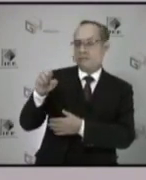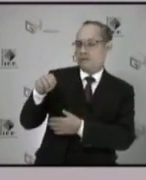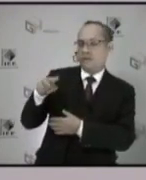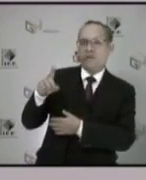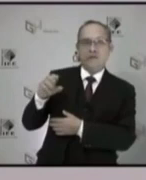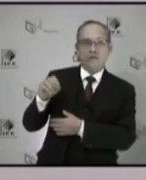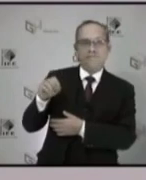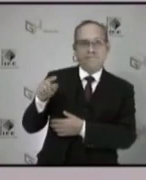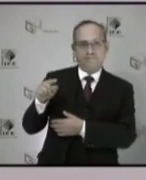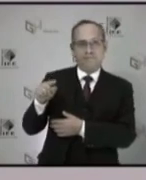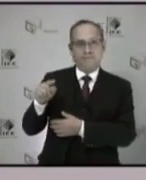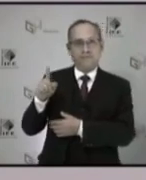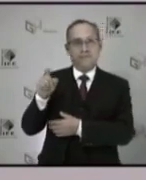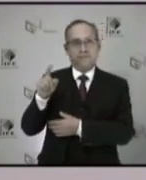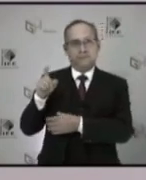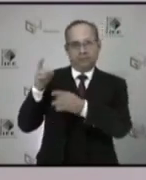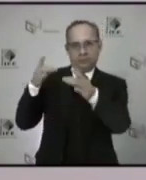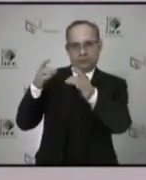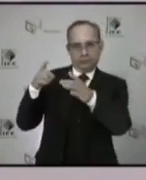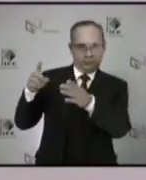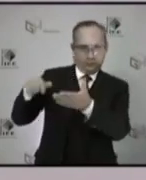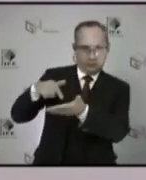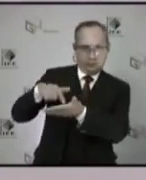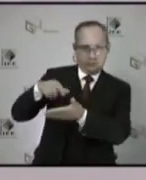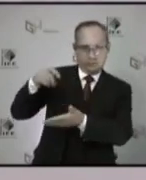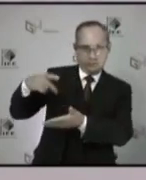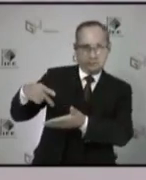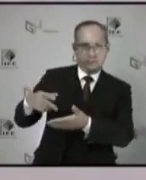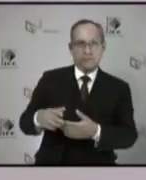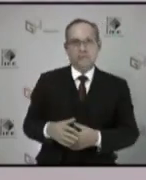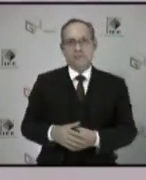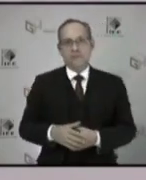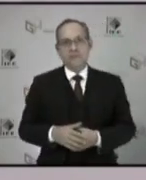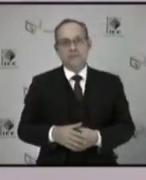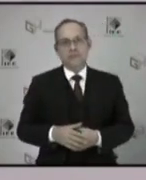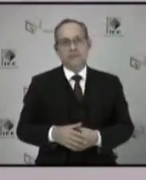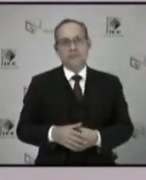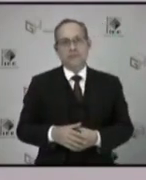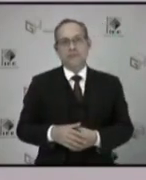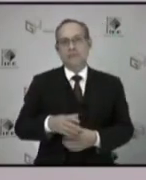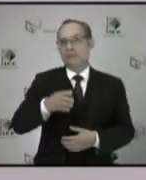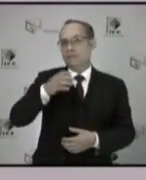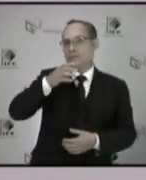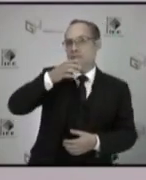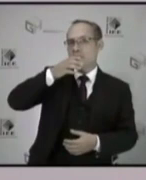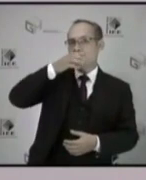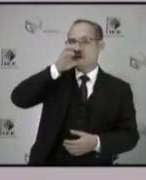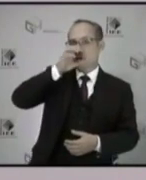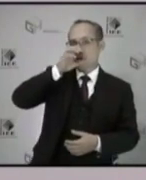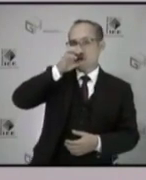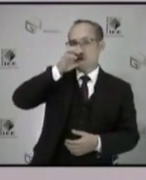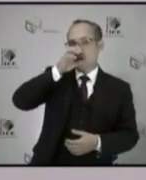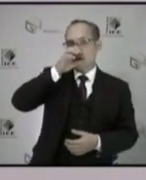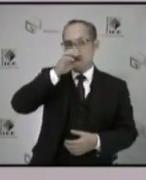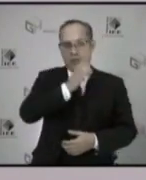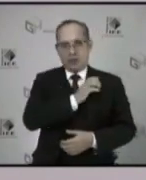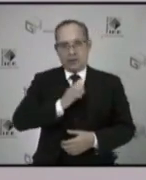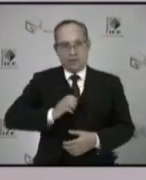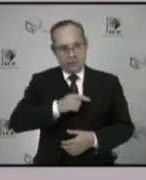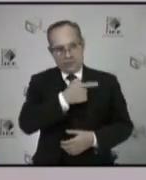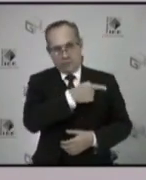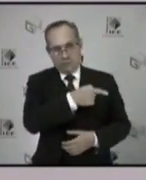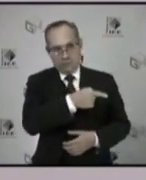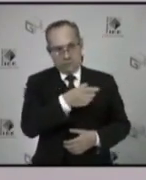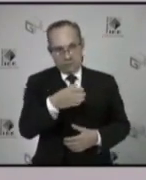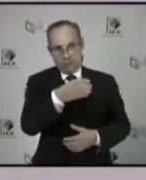quisiera preguntarle a los candidatos y a la candidata si se tomarían esta agua en este